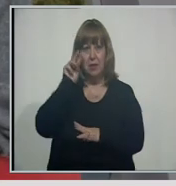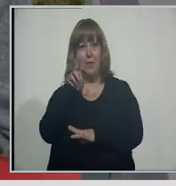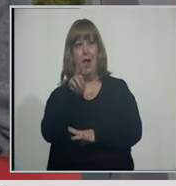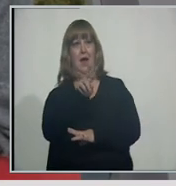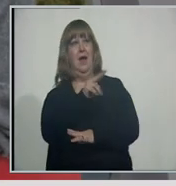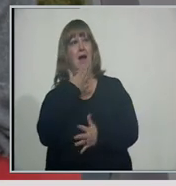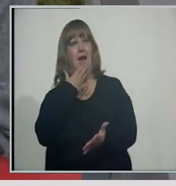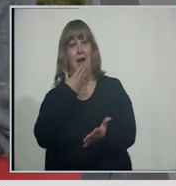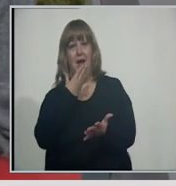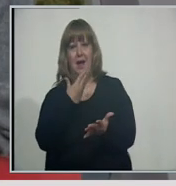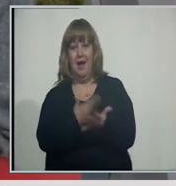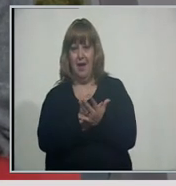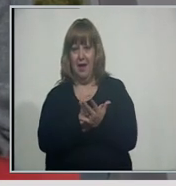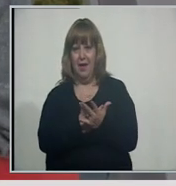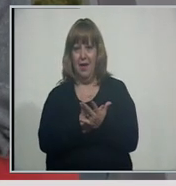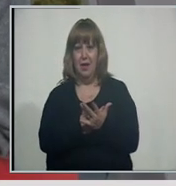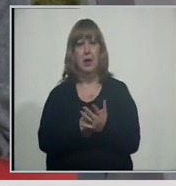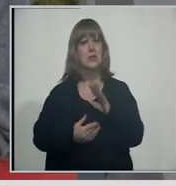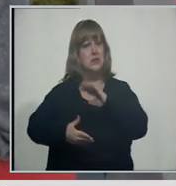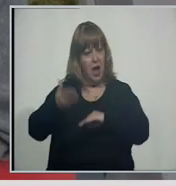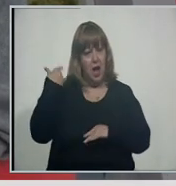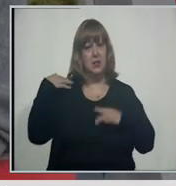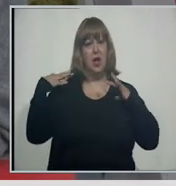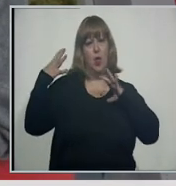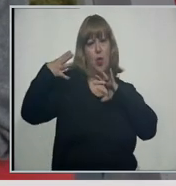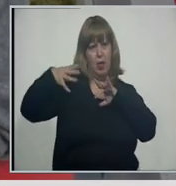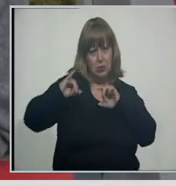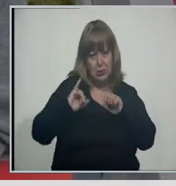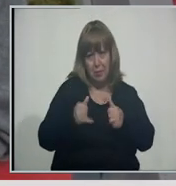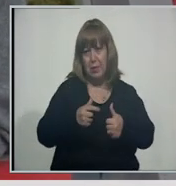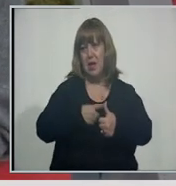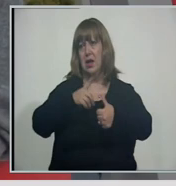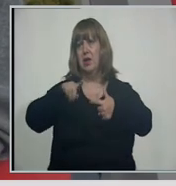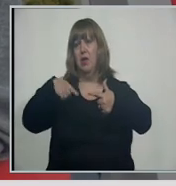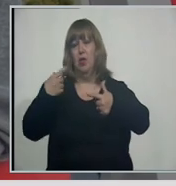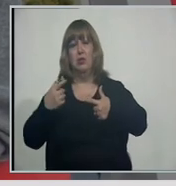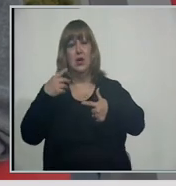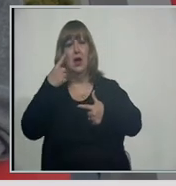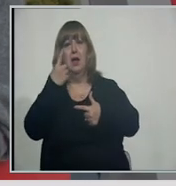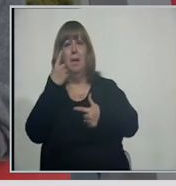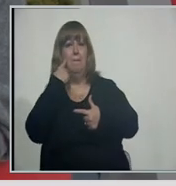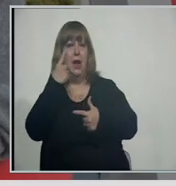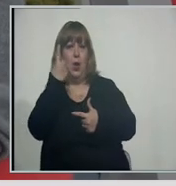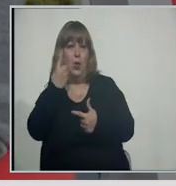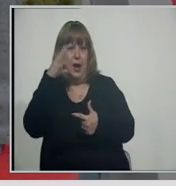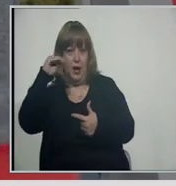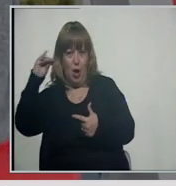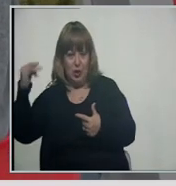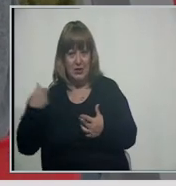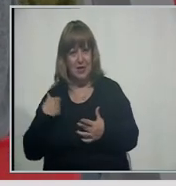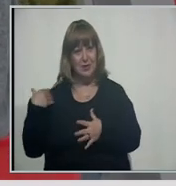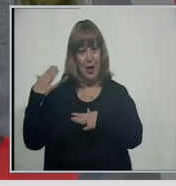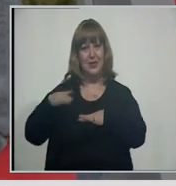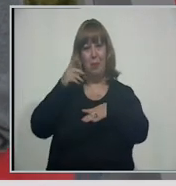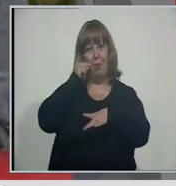el futuro en todas las que venimos con los probado con el dorian gray con también las noches con la que fuere yo venía que a los cinco años con mis